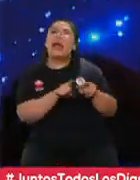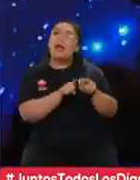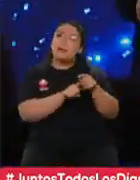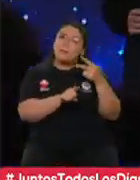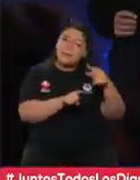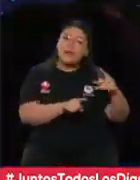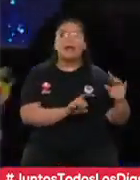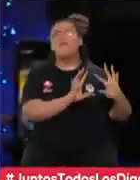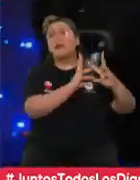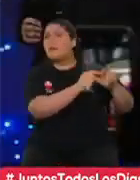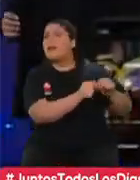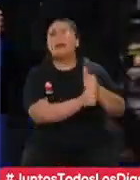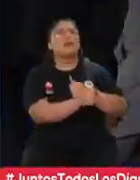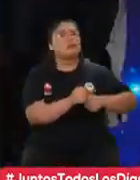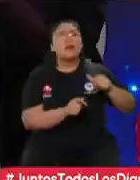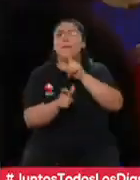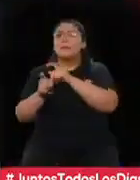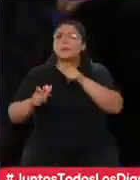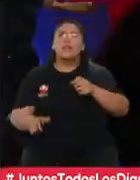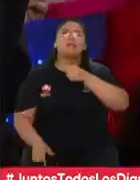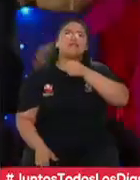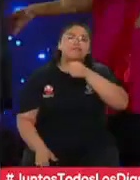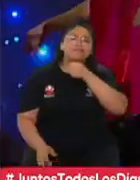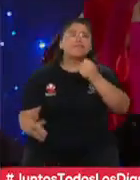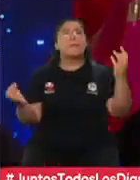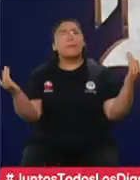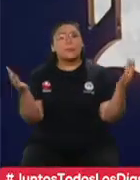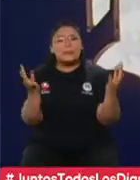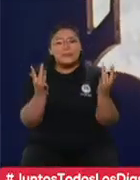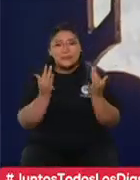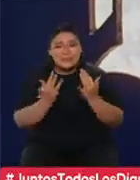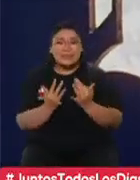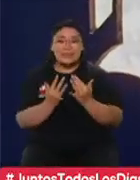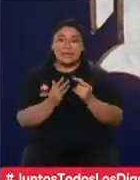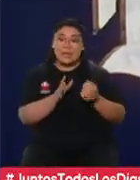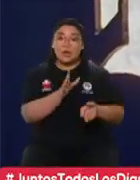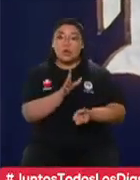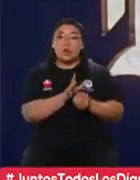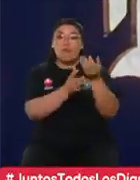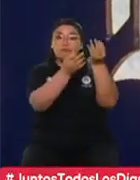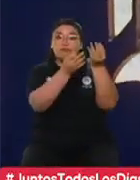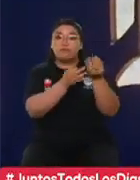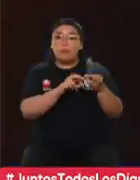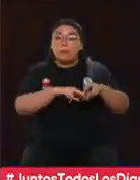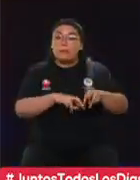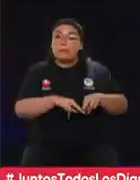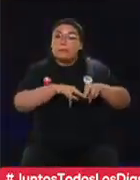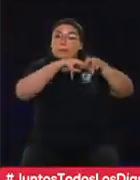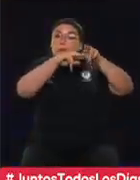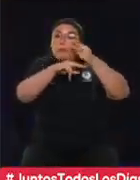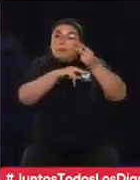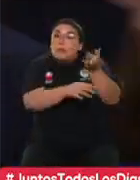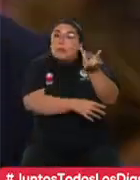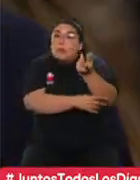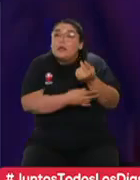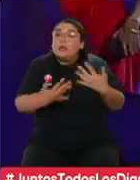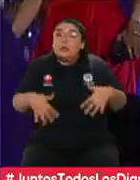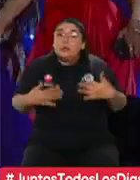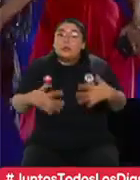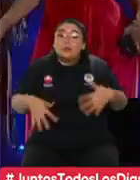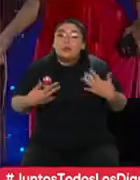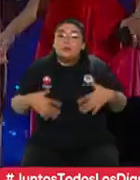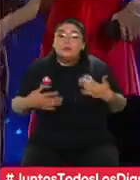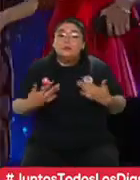familia, todos los animadores que vengan. Vamos al nuevo cómputo. ¡Vamos, vamos, último vamos, chileno!